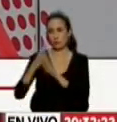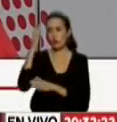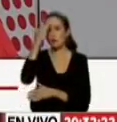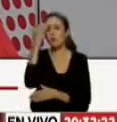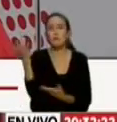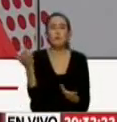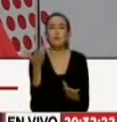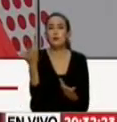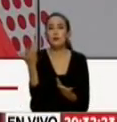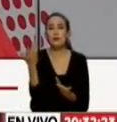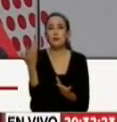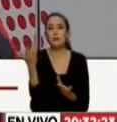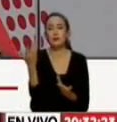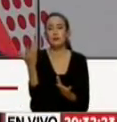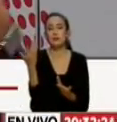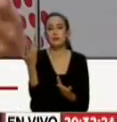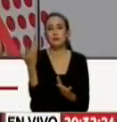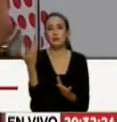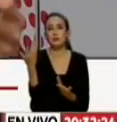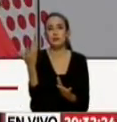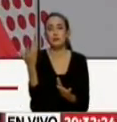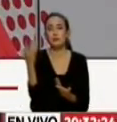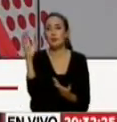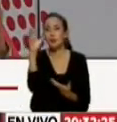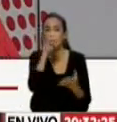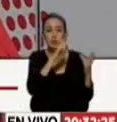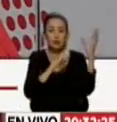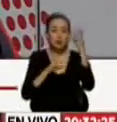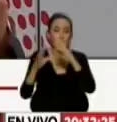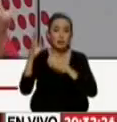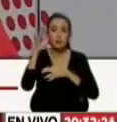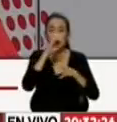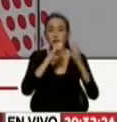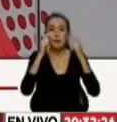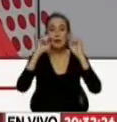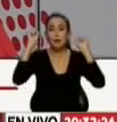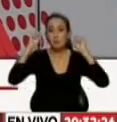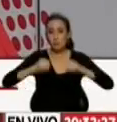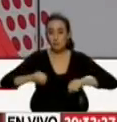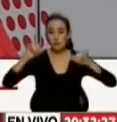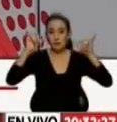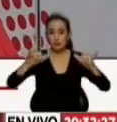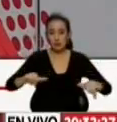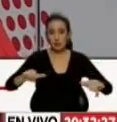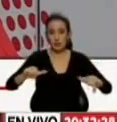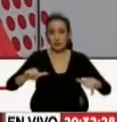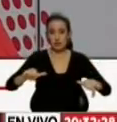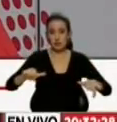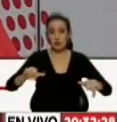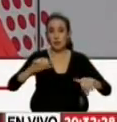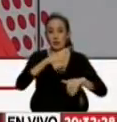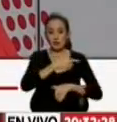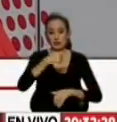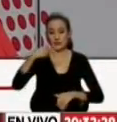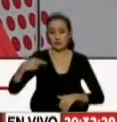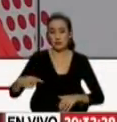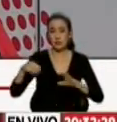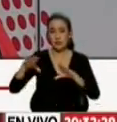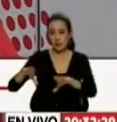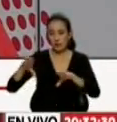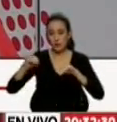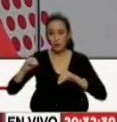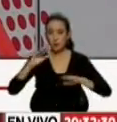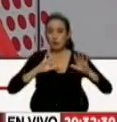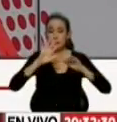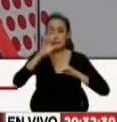de tratar de conseguir algún oxígeno que le permita mantenerse en el poder. Si es que China lo otorga, se está hablando de